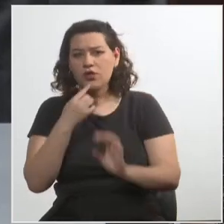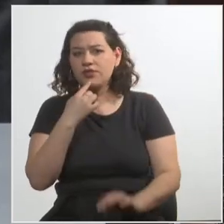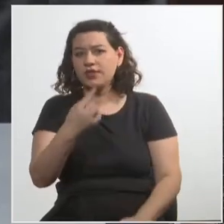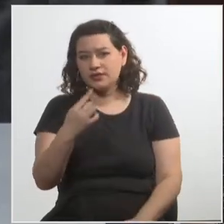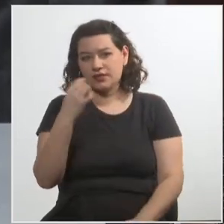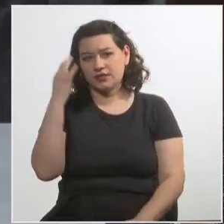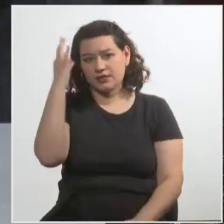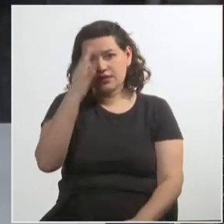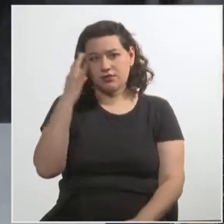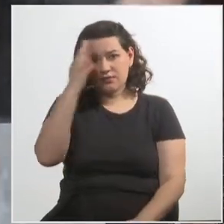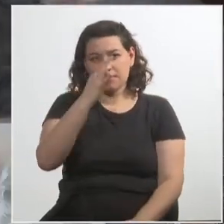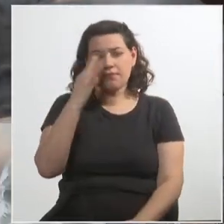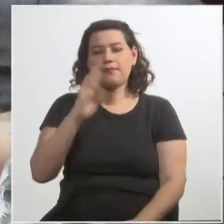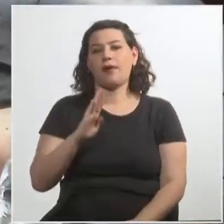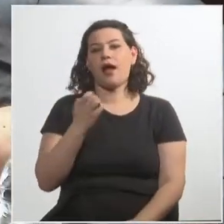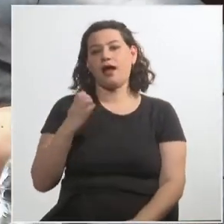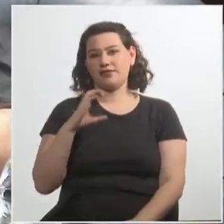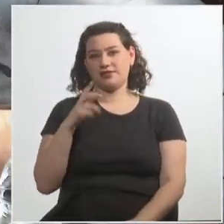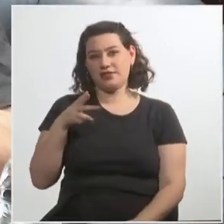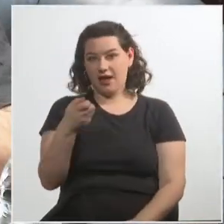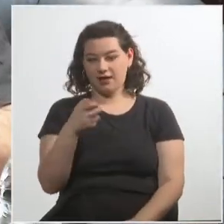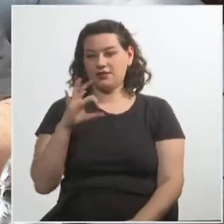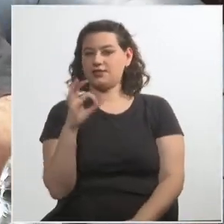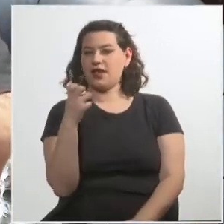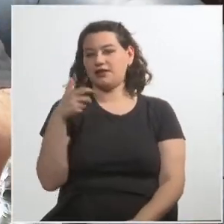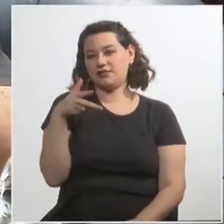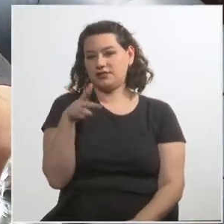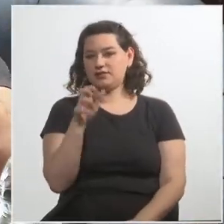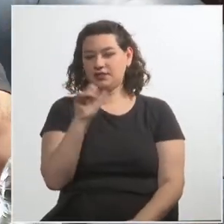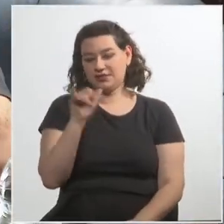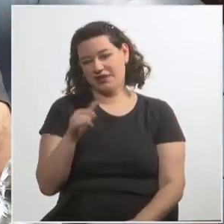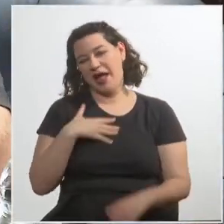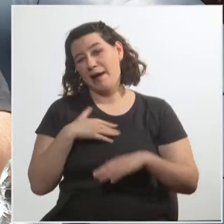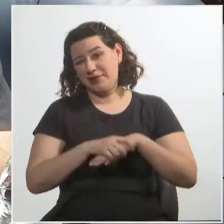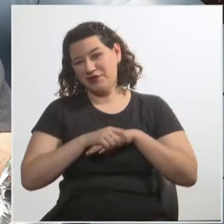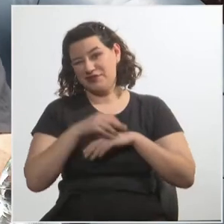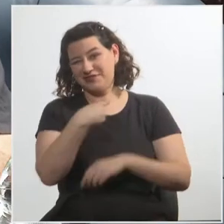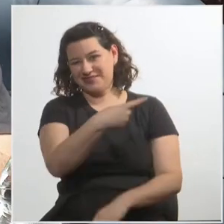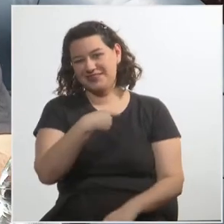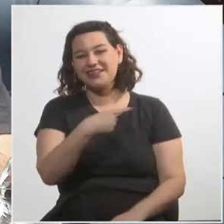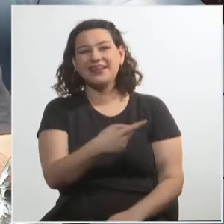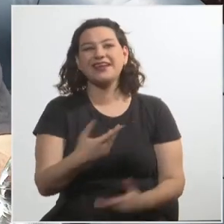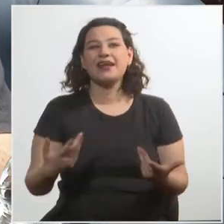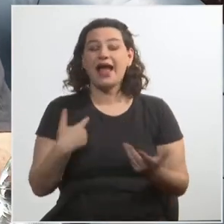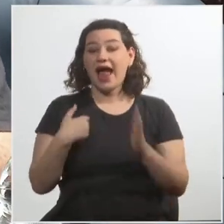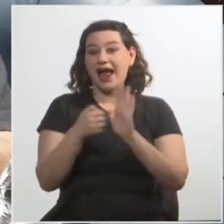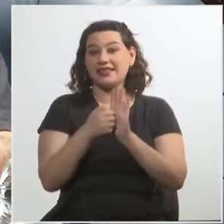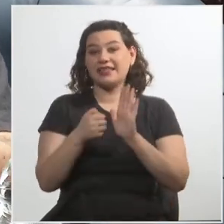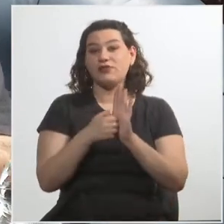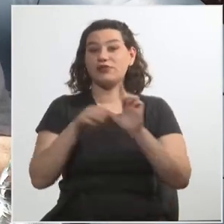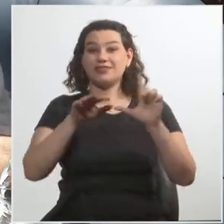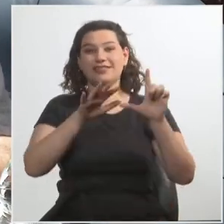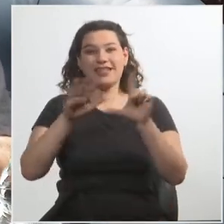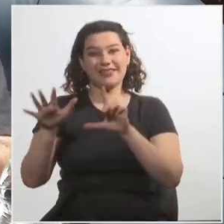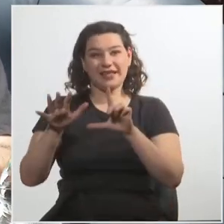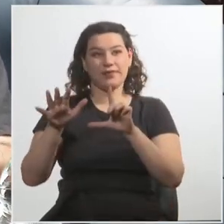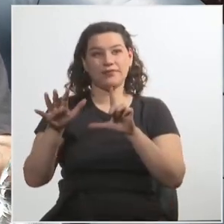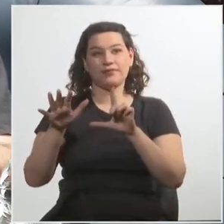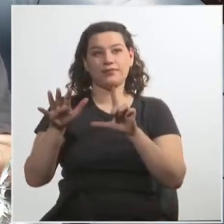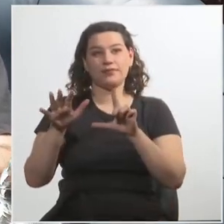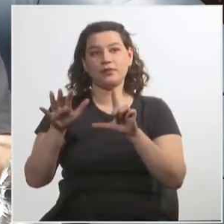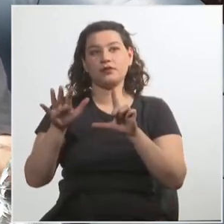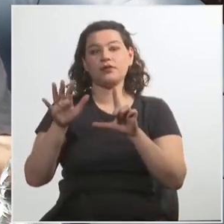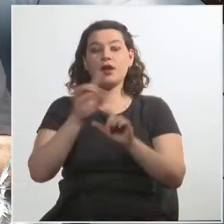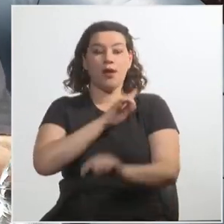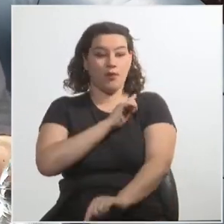pan pata Sánchez para los íntimos fíjense en que en el artículo siete es